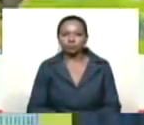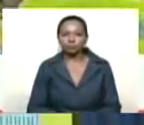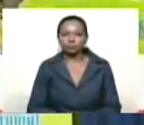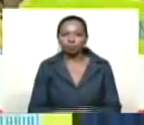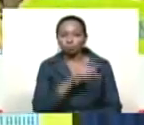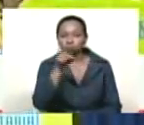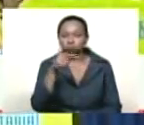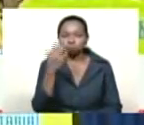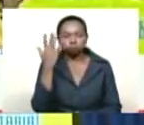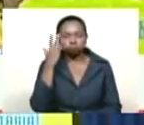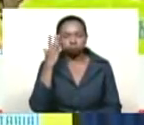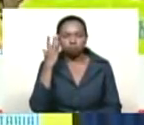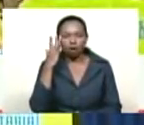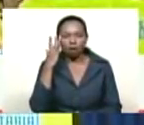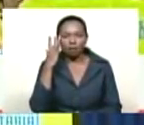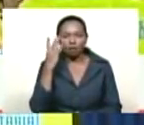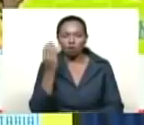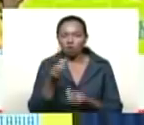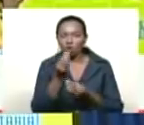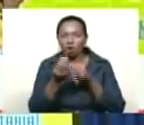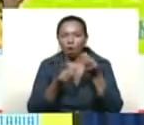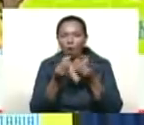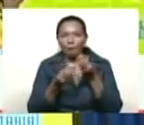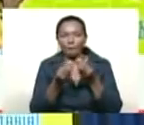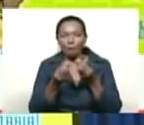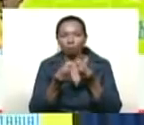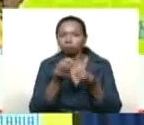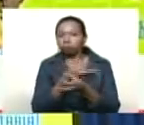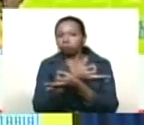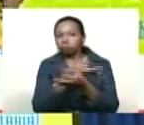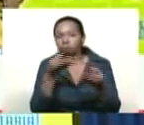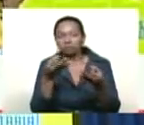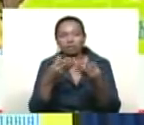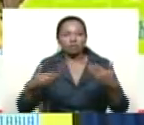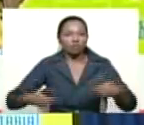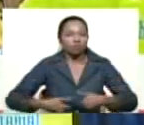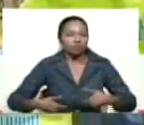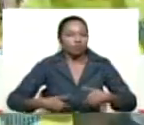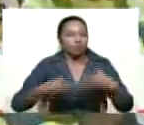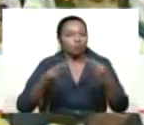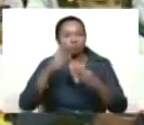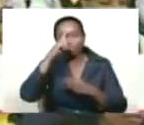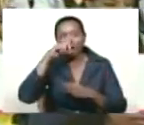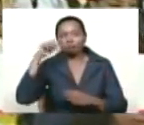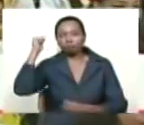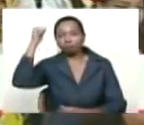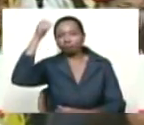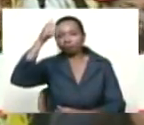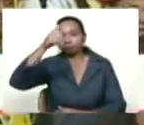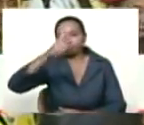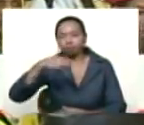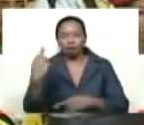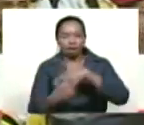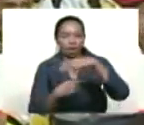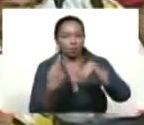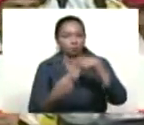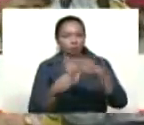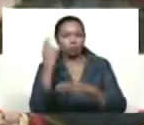Ustedes son el fruto maravilloso del esfuerzo de muchos años de la Revolución Bolivariana.